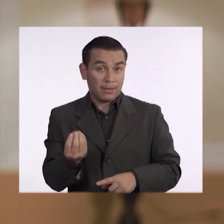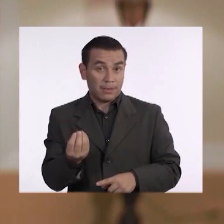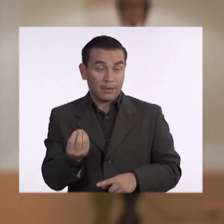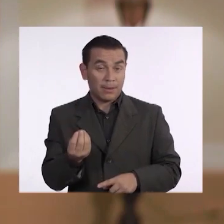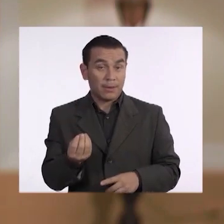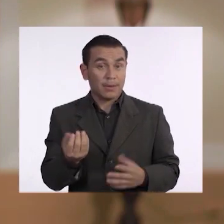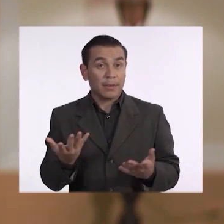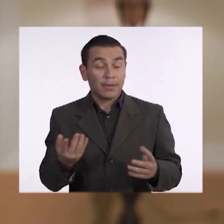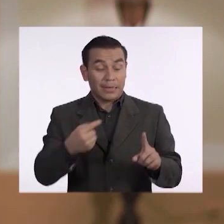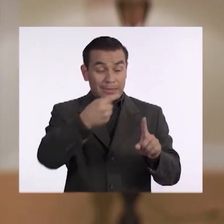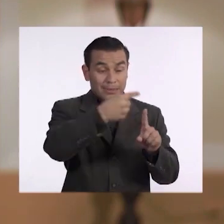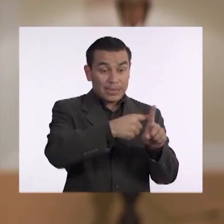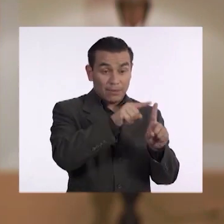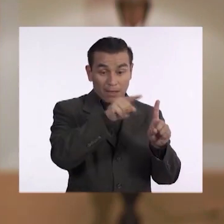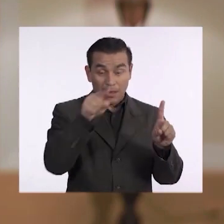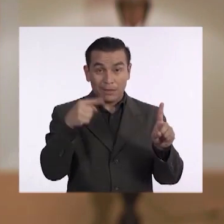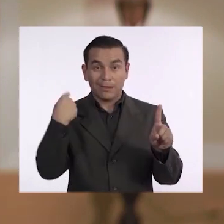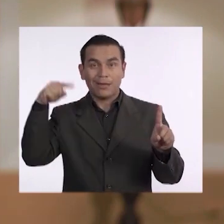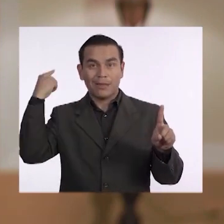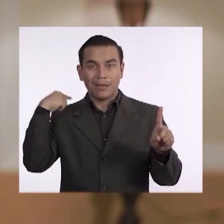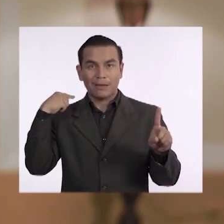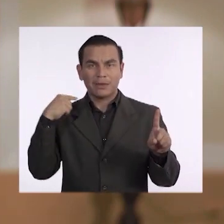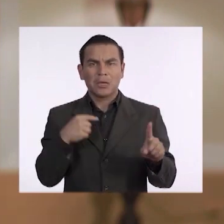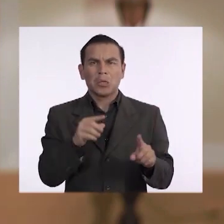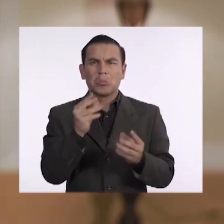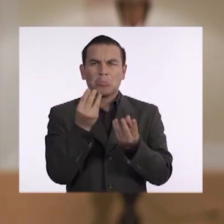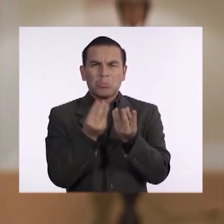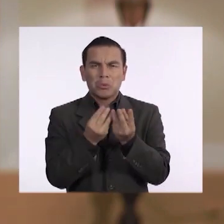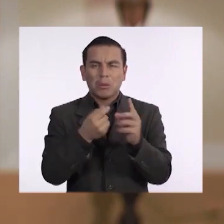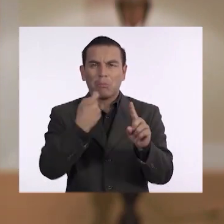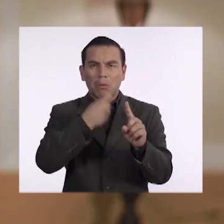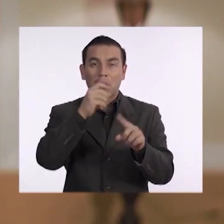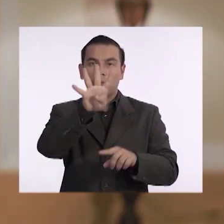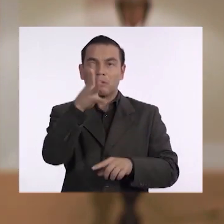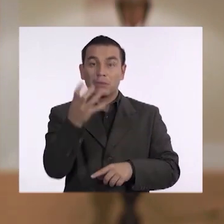en todo el país para tele 2 linda ribera